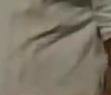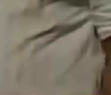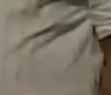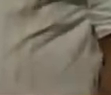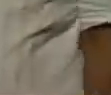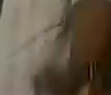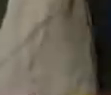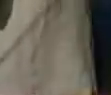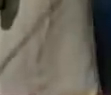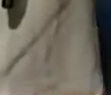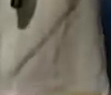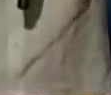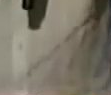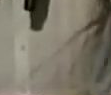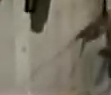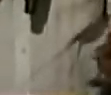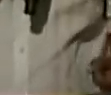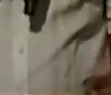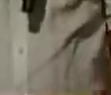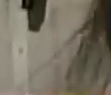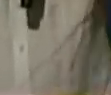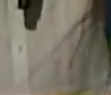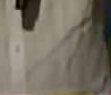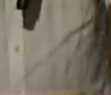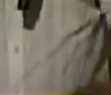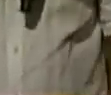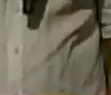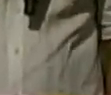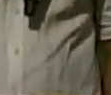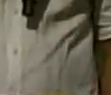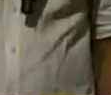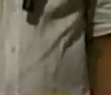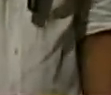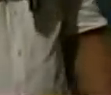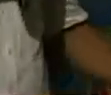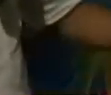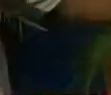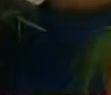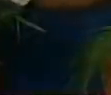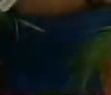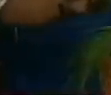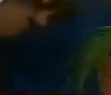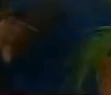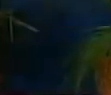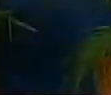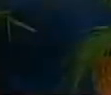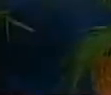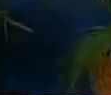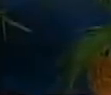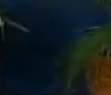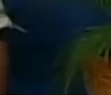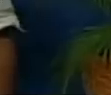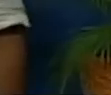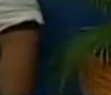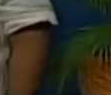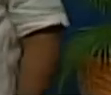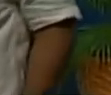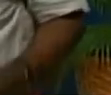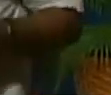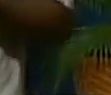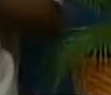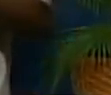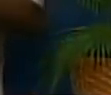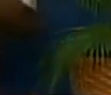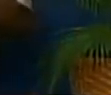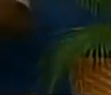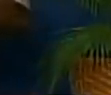resistir. La palabra clave es resistir, porque todo pasa. Y ya lo peor está pasando. Yo quiero decirle que